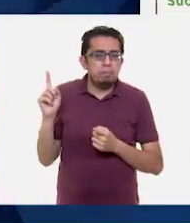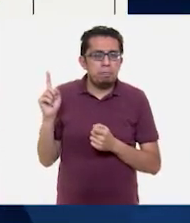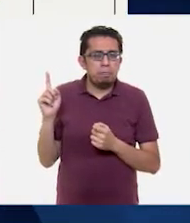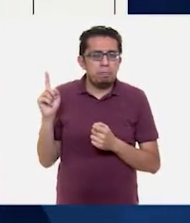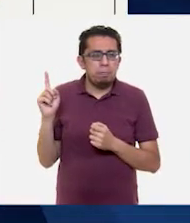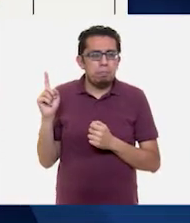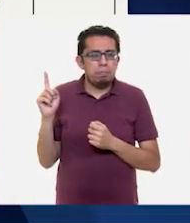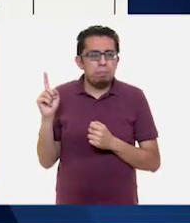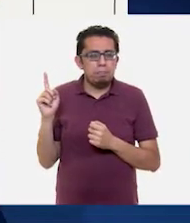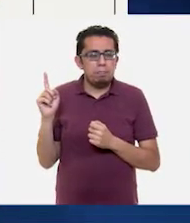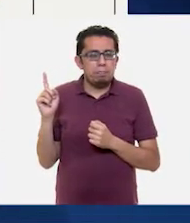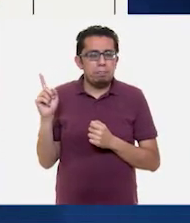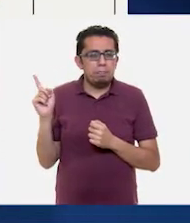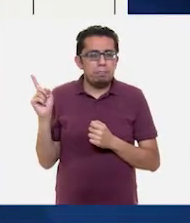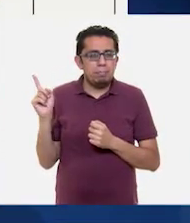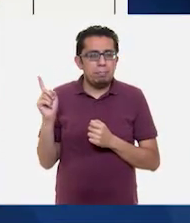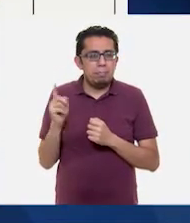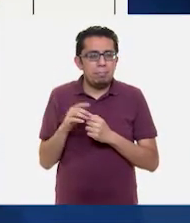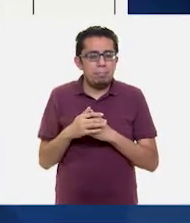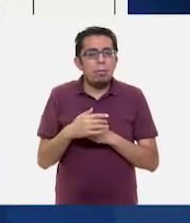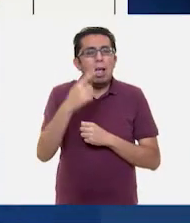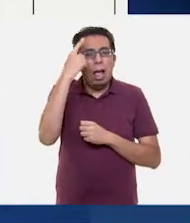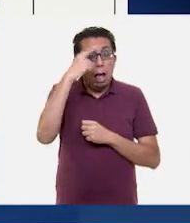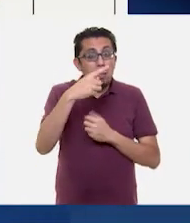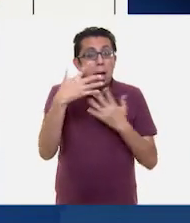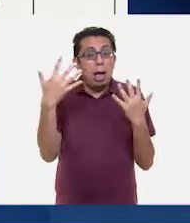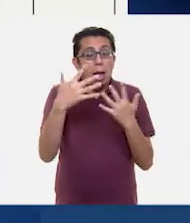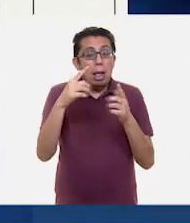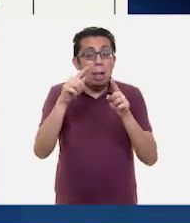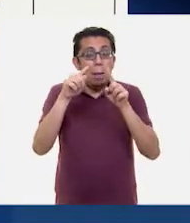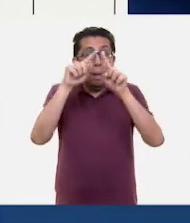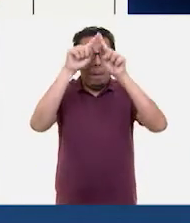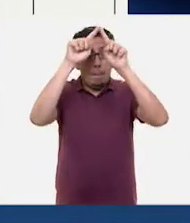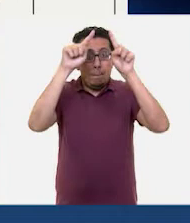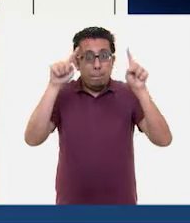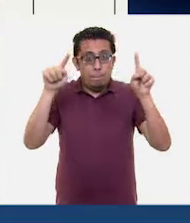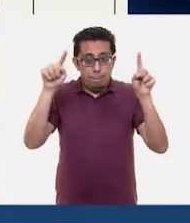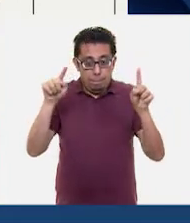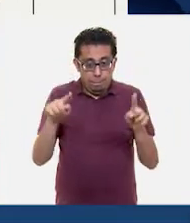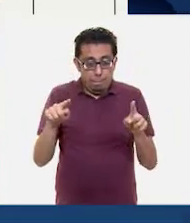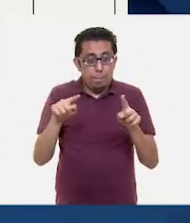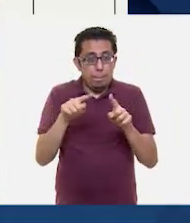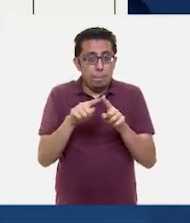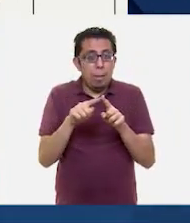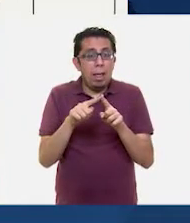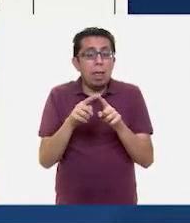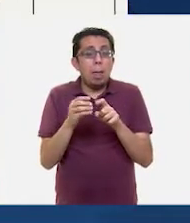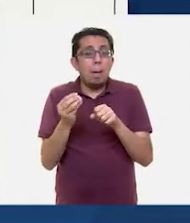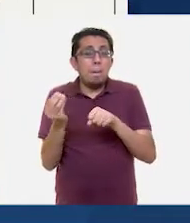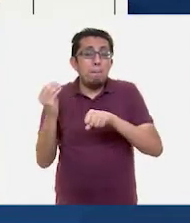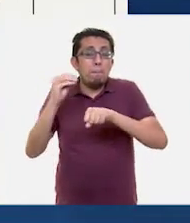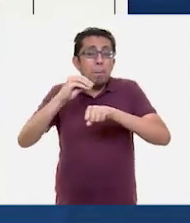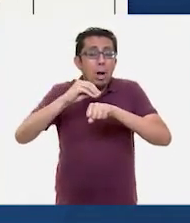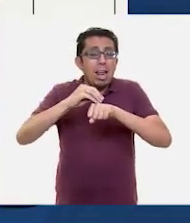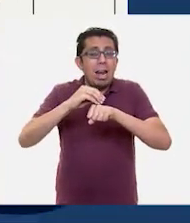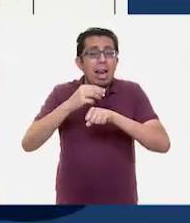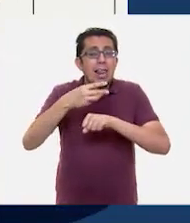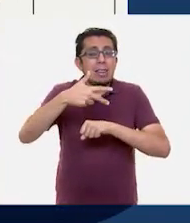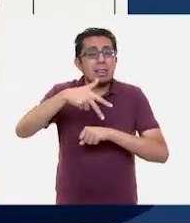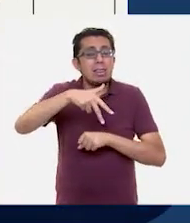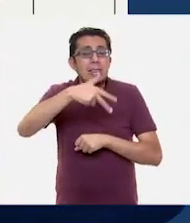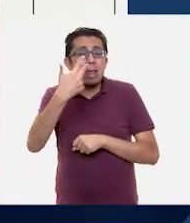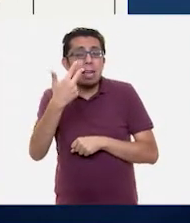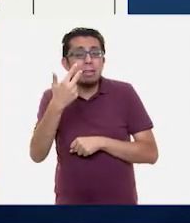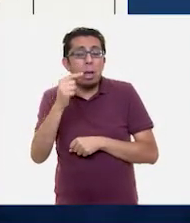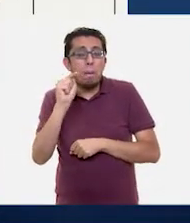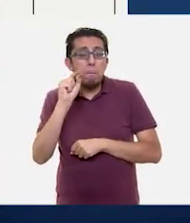Ya está, maestra. Para formar el pentágono de la figura 5, debo aumentar 13 puntos, es decir, agrego